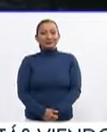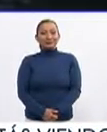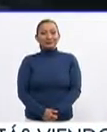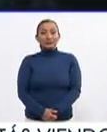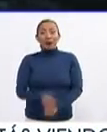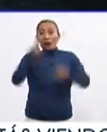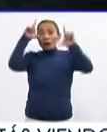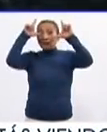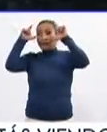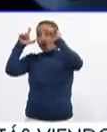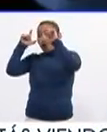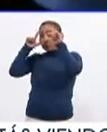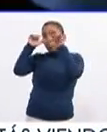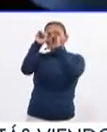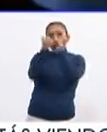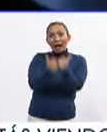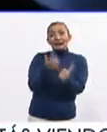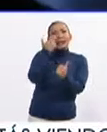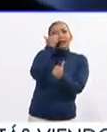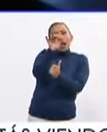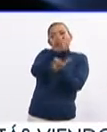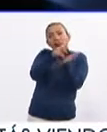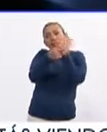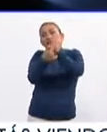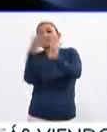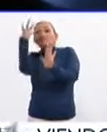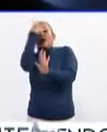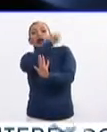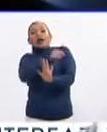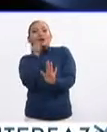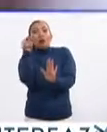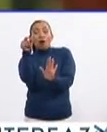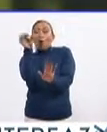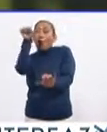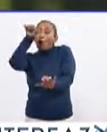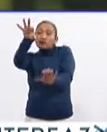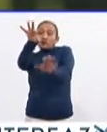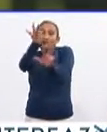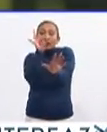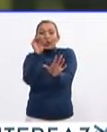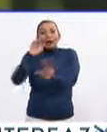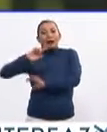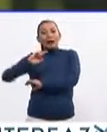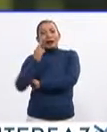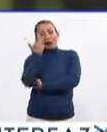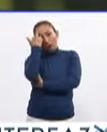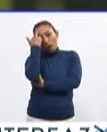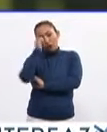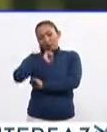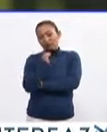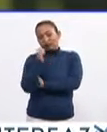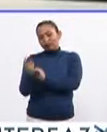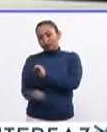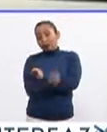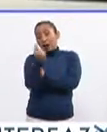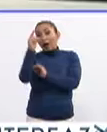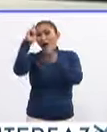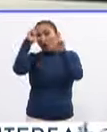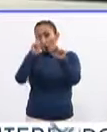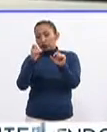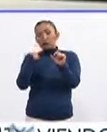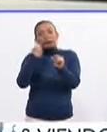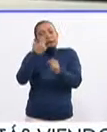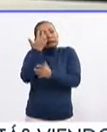La fotografía es un arte que busca resaltar la belleza de un instante y resguardarlo de manera permanente. El fotógrafo